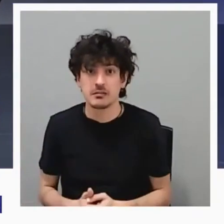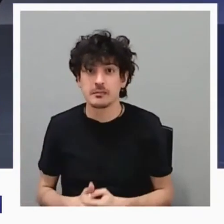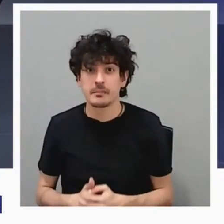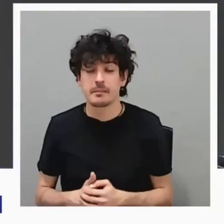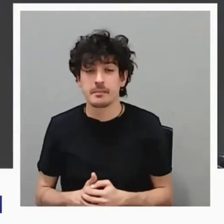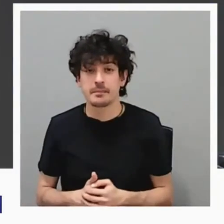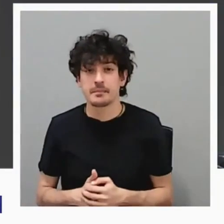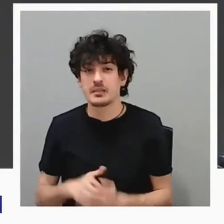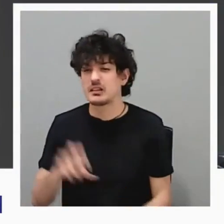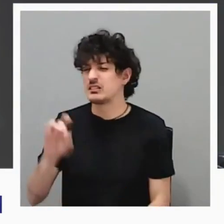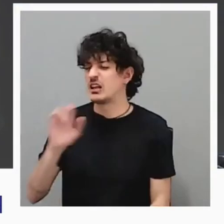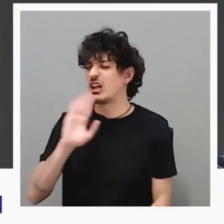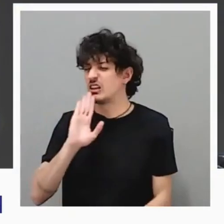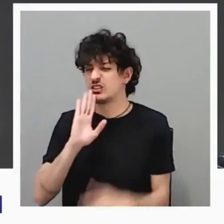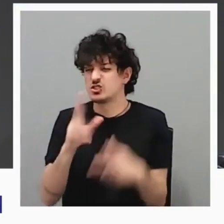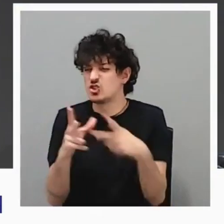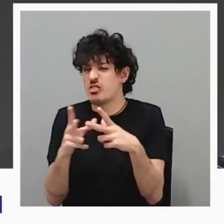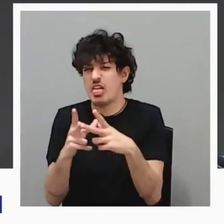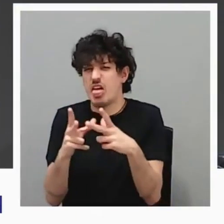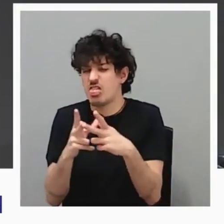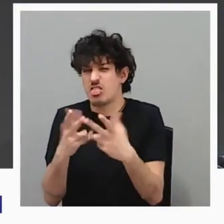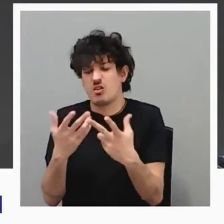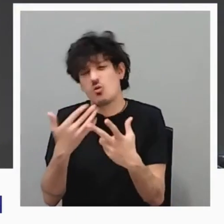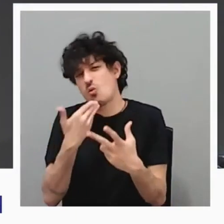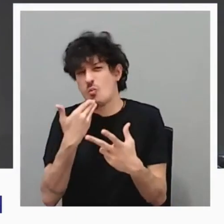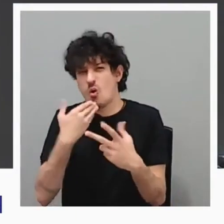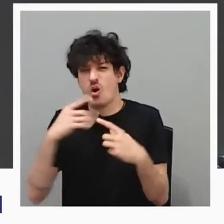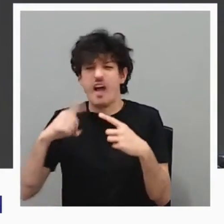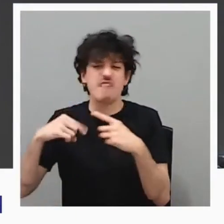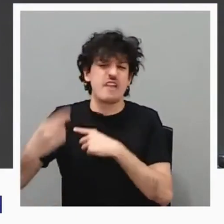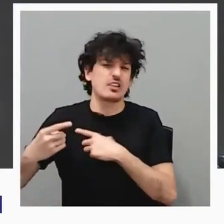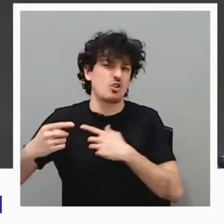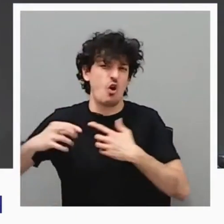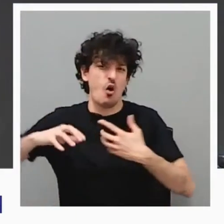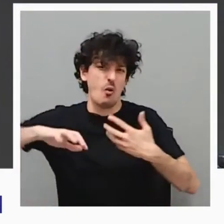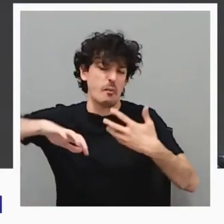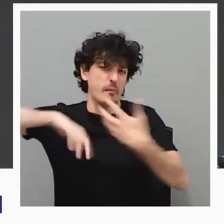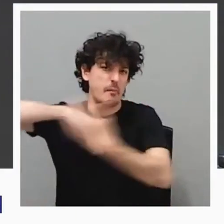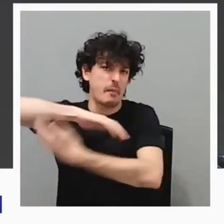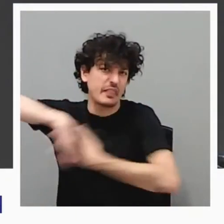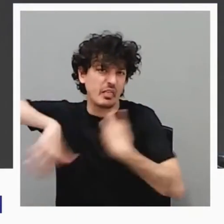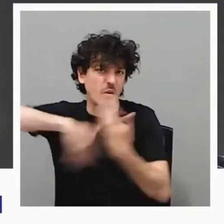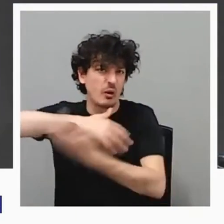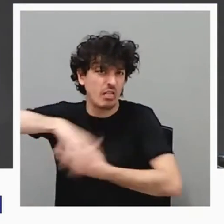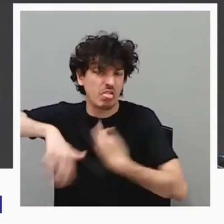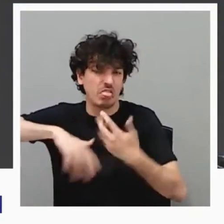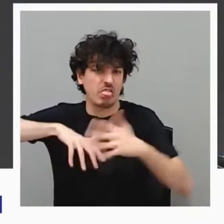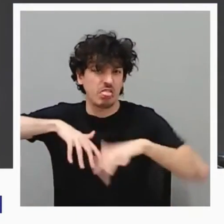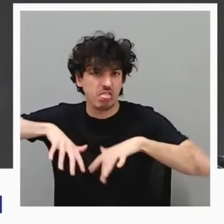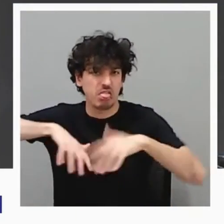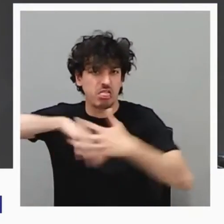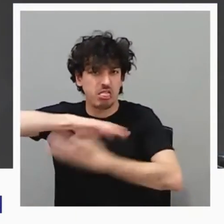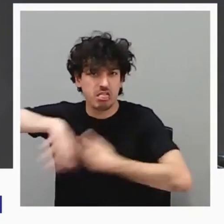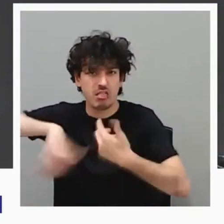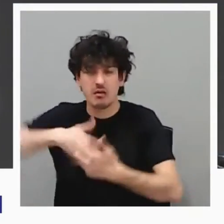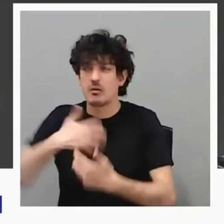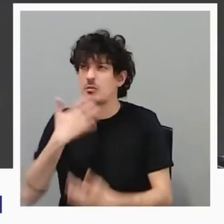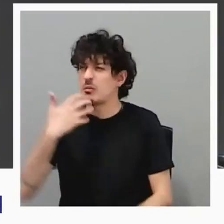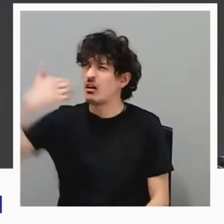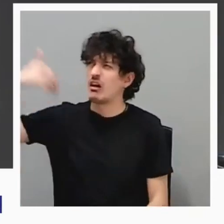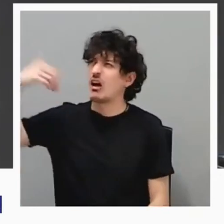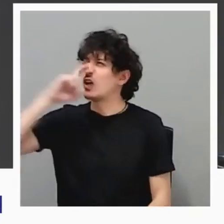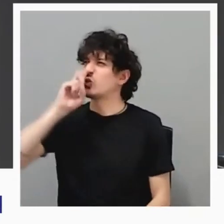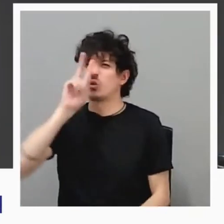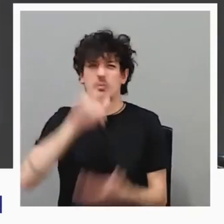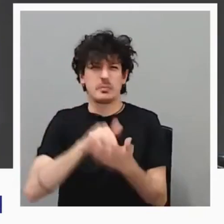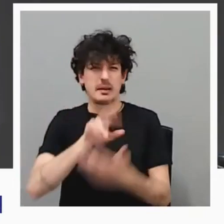en la sociedad y hay que moverse porque resulta que está ocurriendo no sé qué cosa. Voy a algo que ha sucedido no hace mucho tiempo. Un 14 de marzo del año 2020,